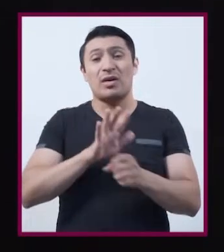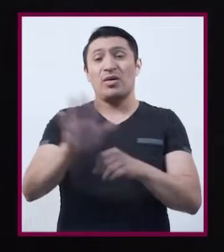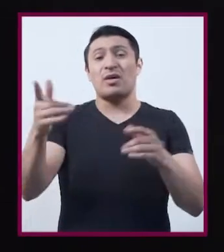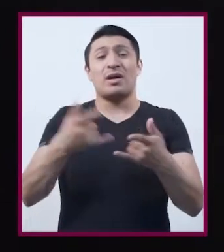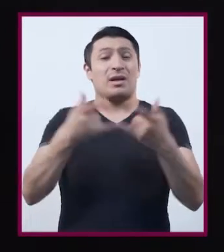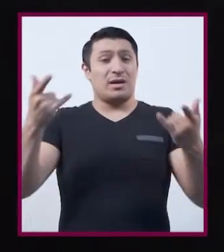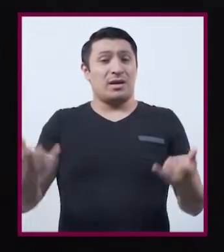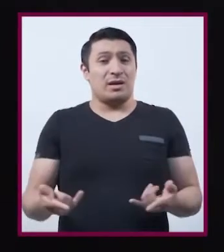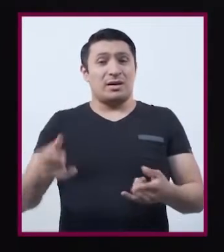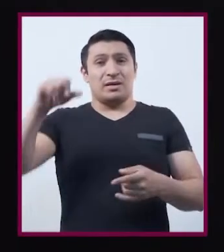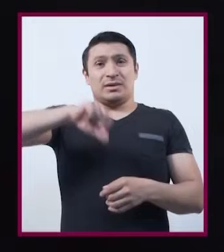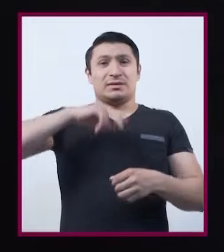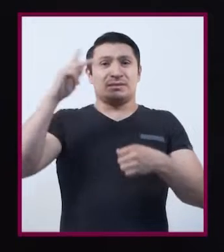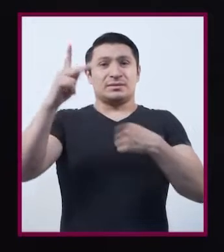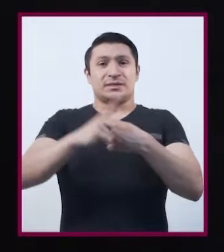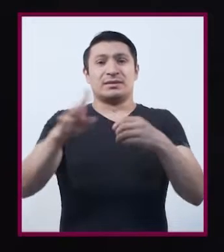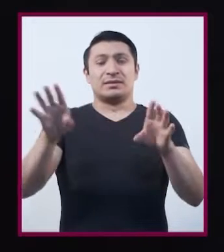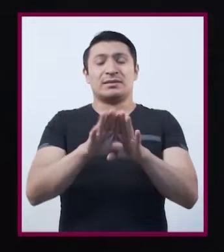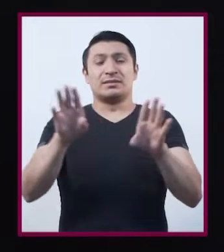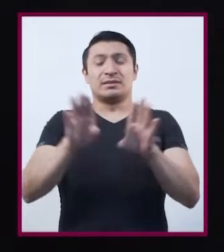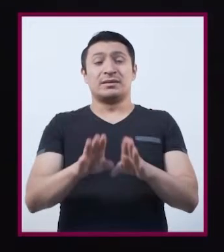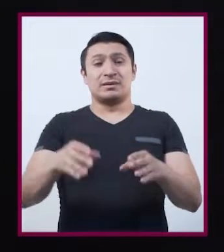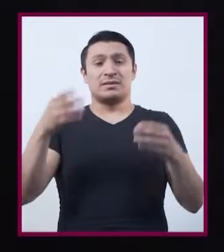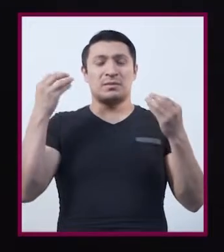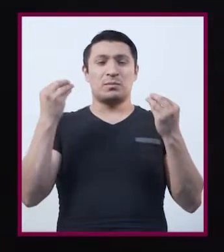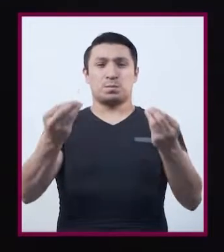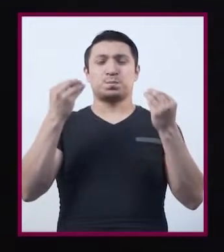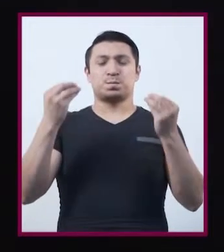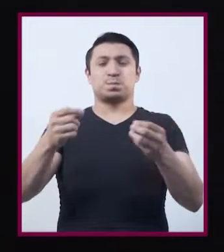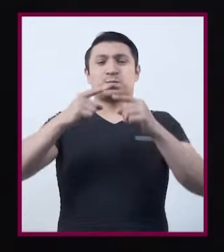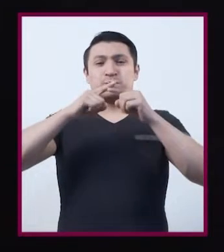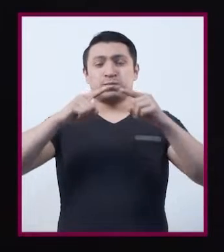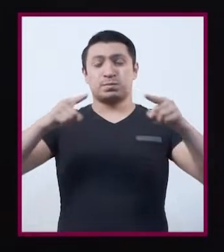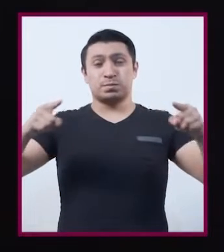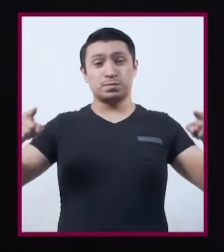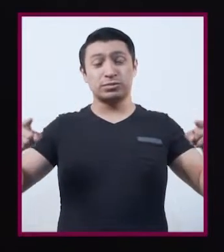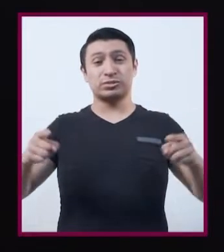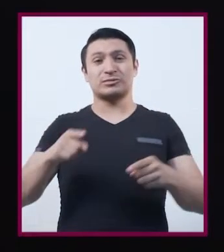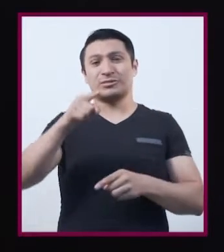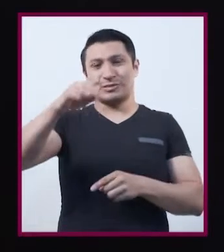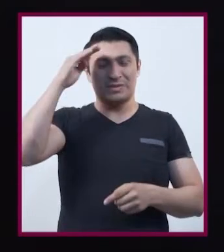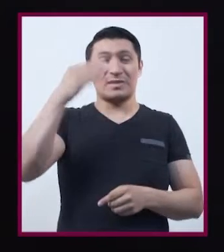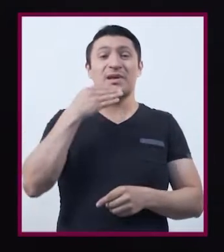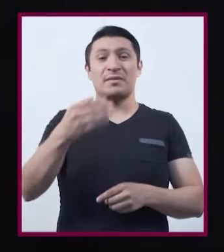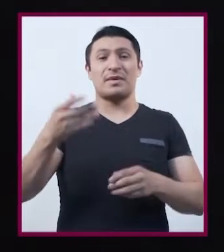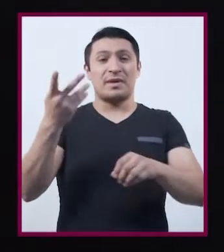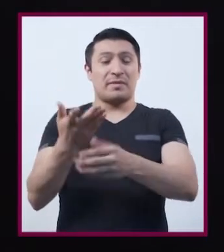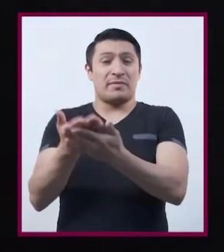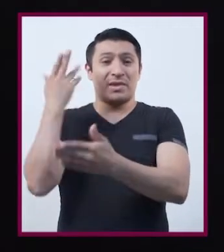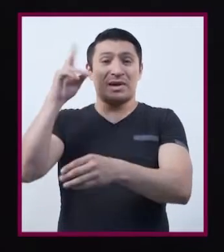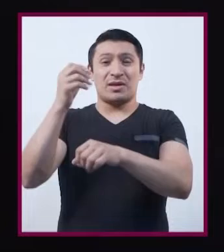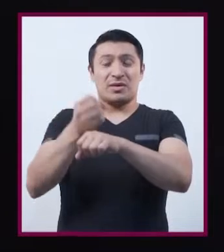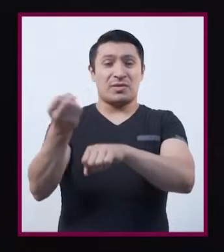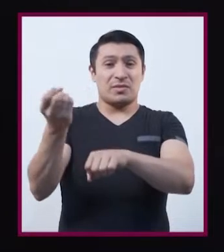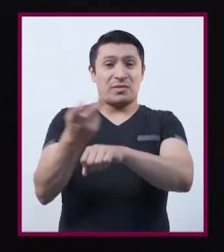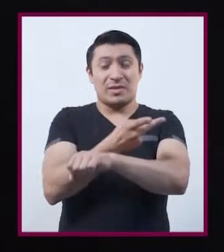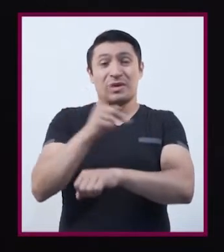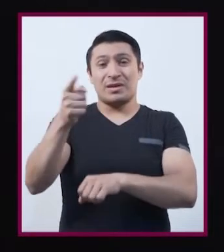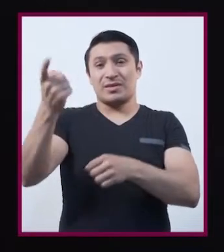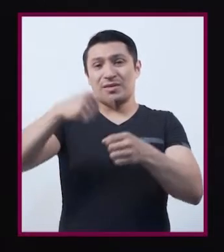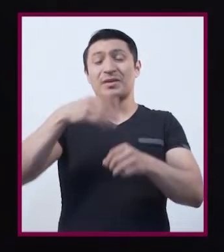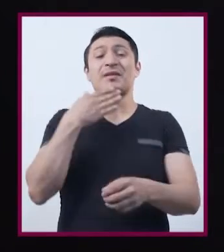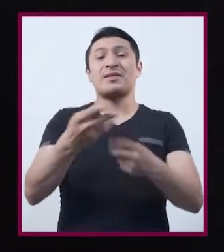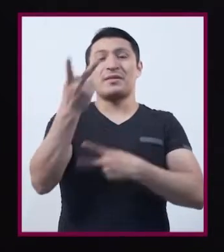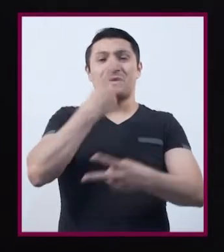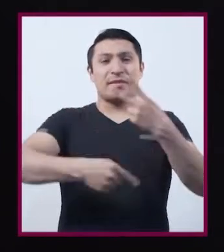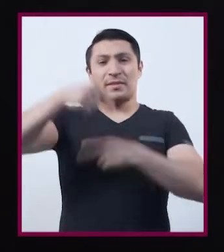qué hacen con ellos y cuál ha sido su historia en este país tan diverso. Si lo piensas bien,